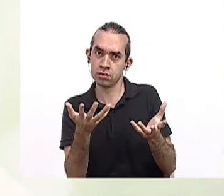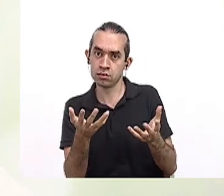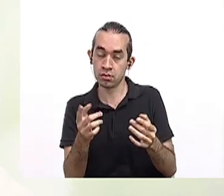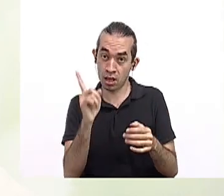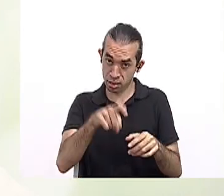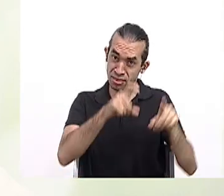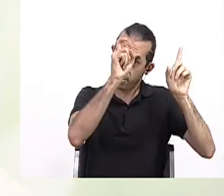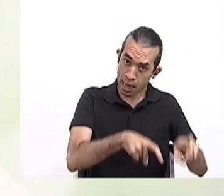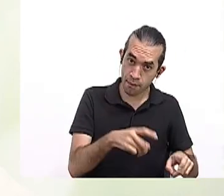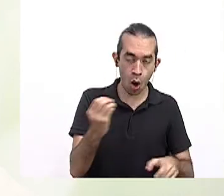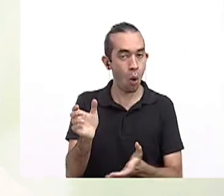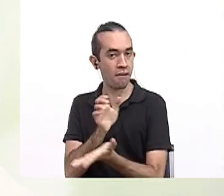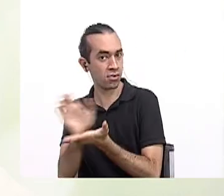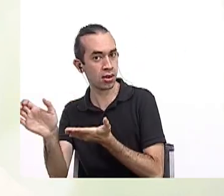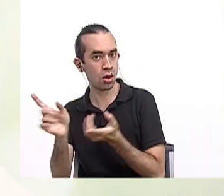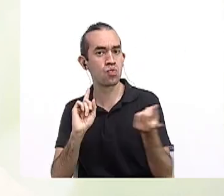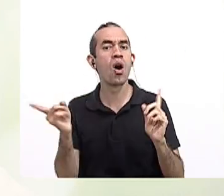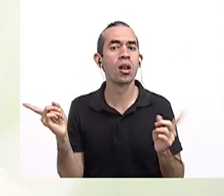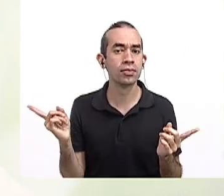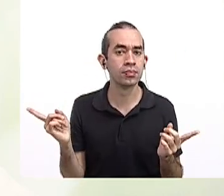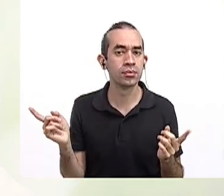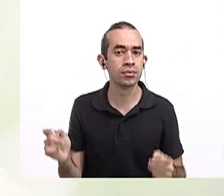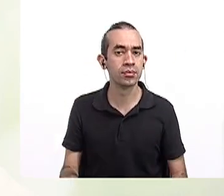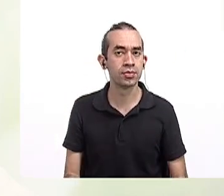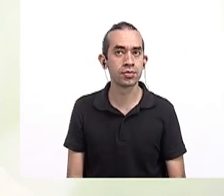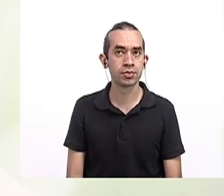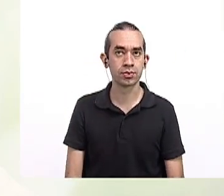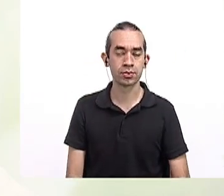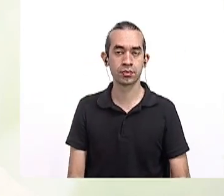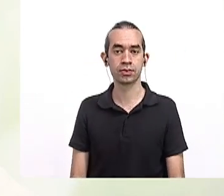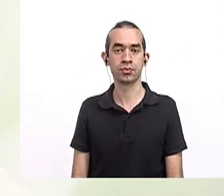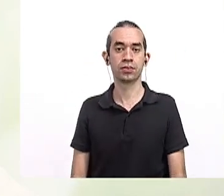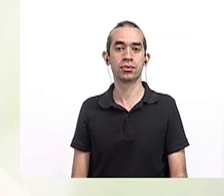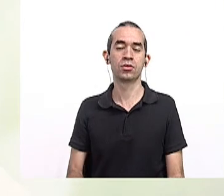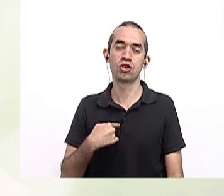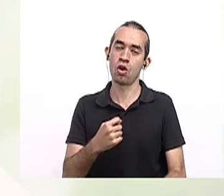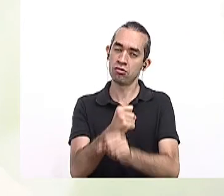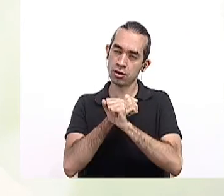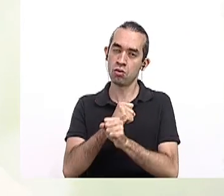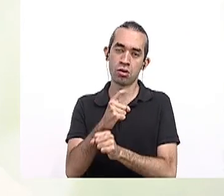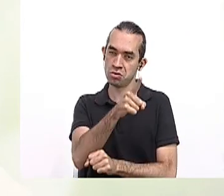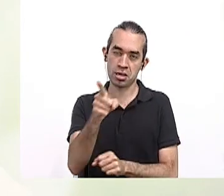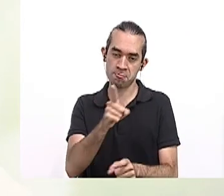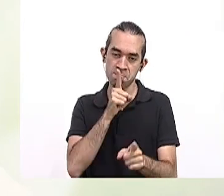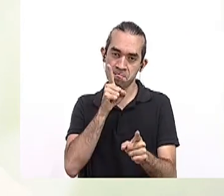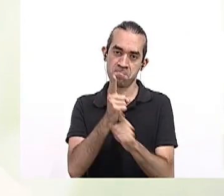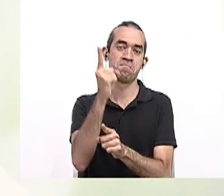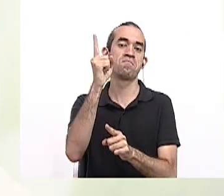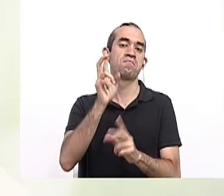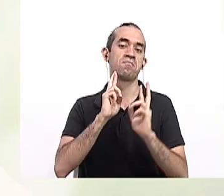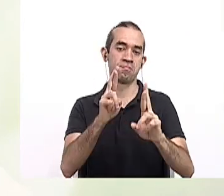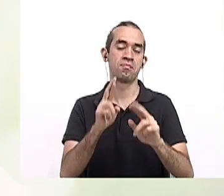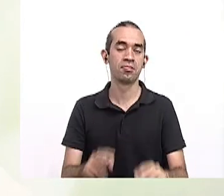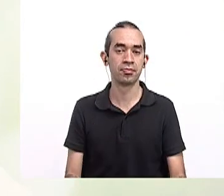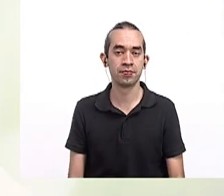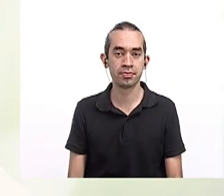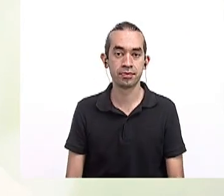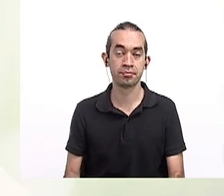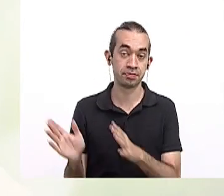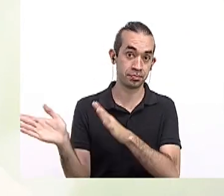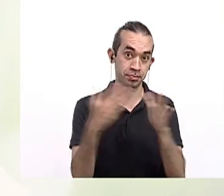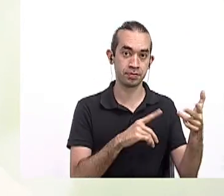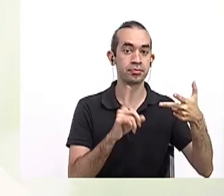a disminuir que creen ustedes estoy segura que lo tienen vamos con la siguiente